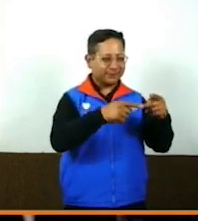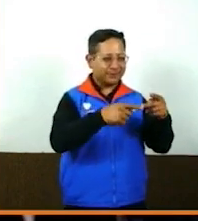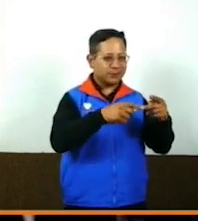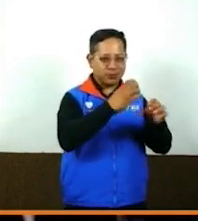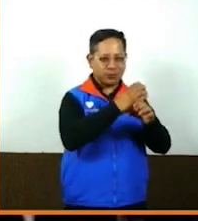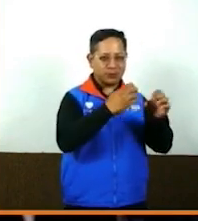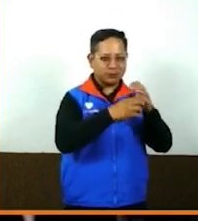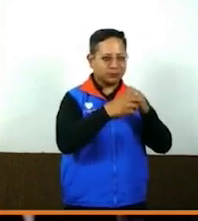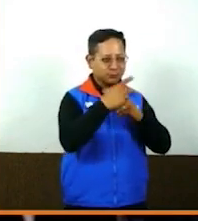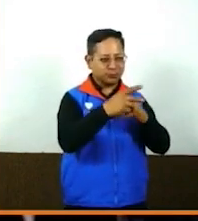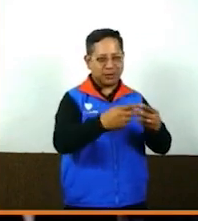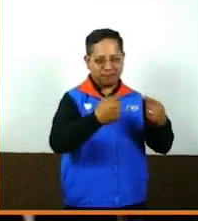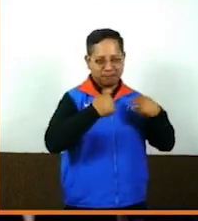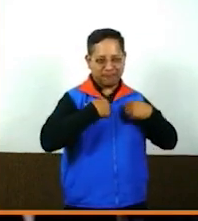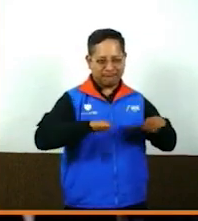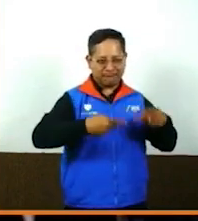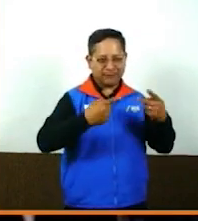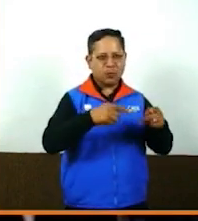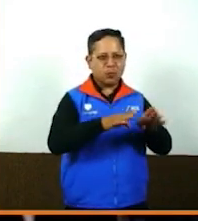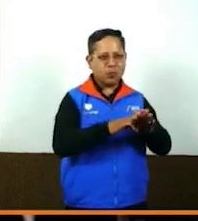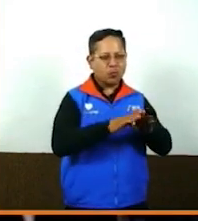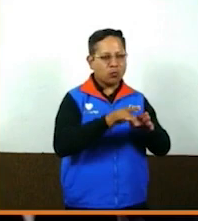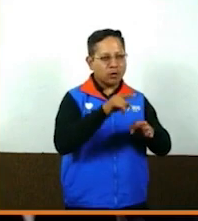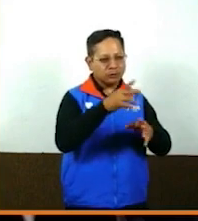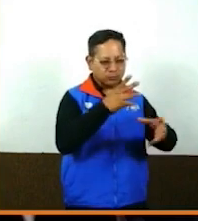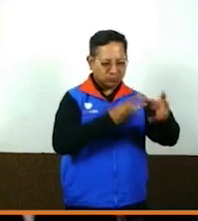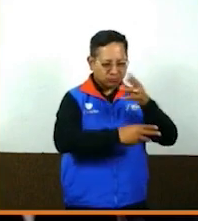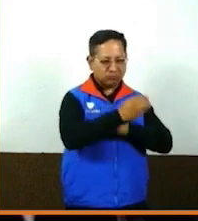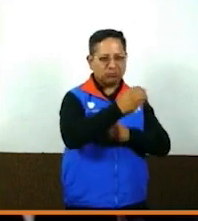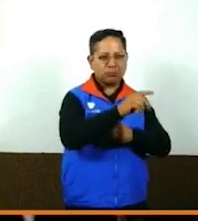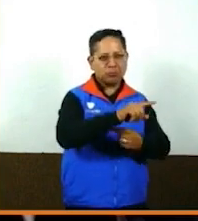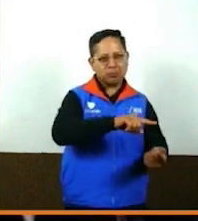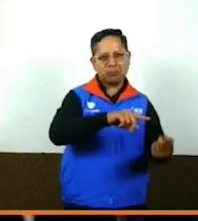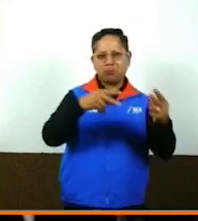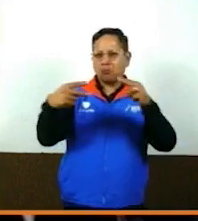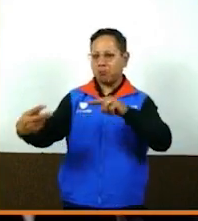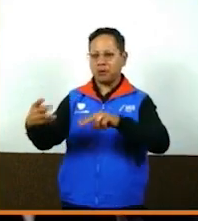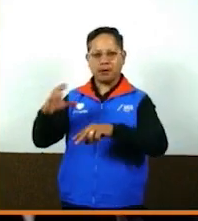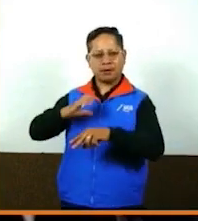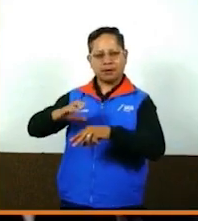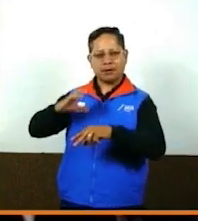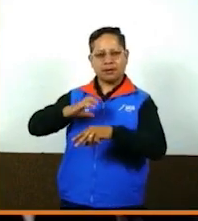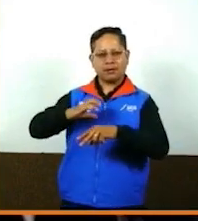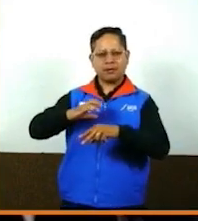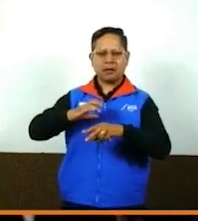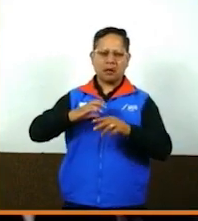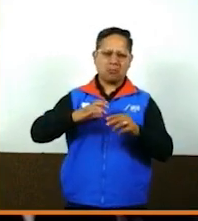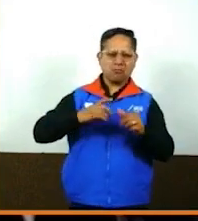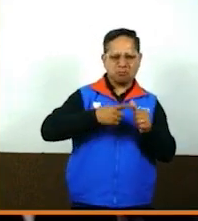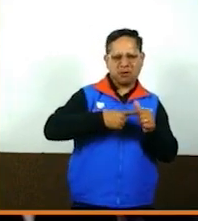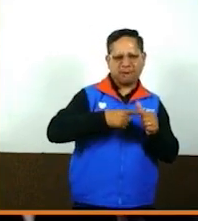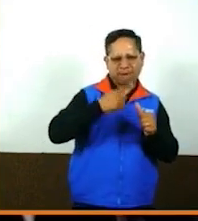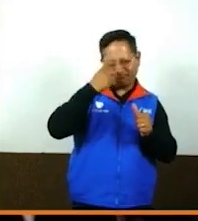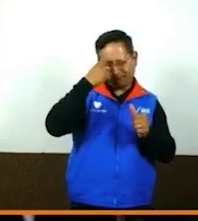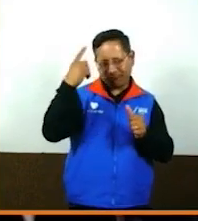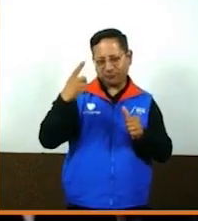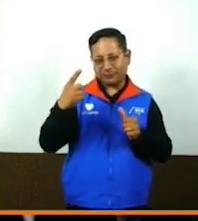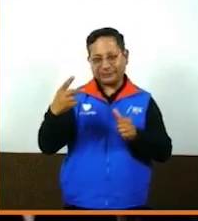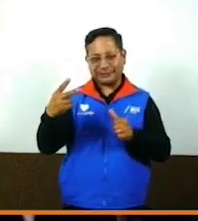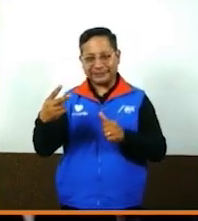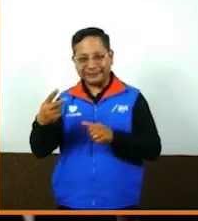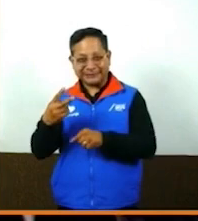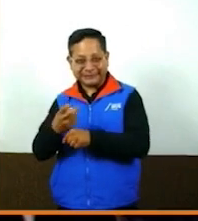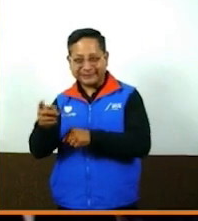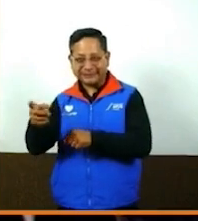en la sustentabilidad y cómo hacer lo mismo con nuestros clientes. La primera parte es relativamente fácil. La segunda no,